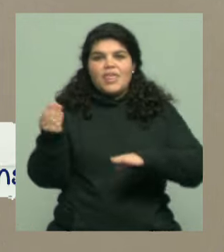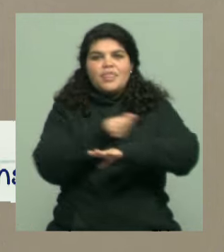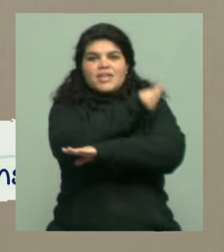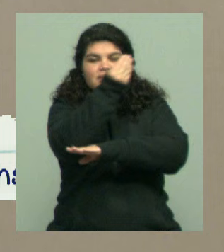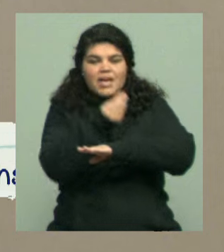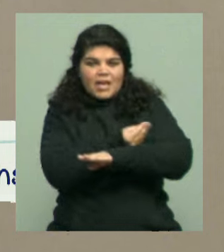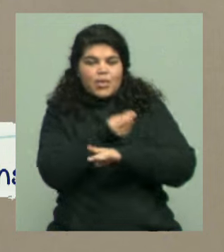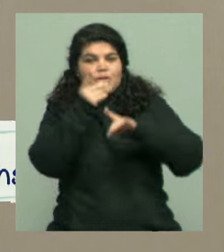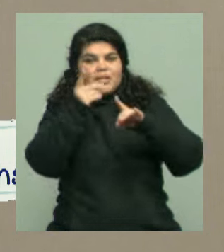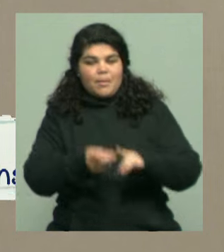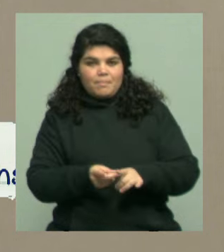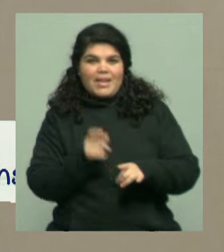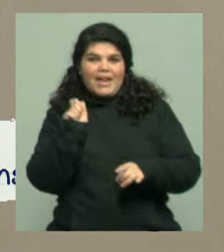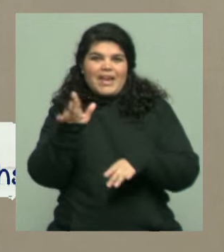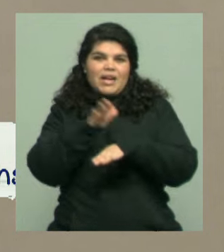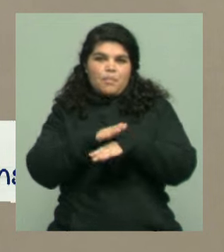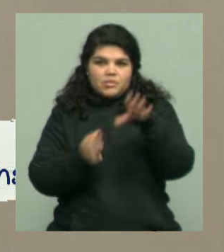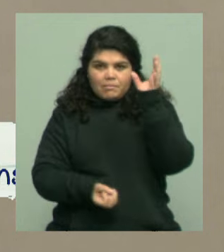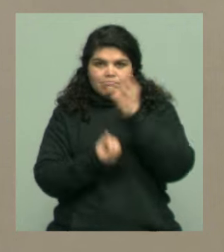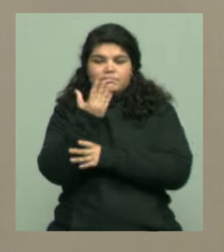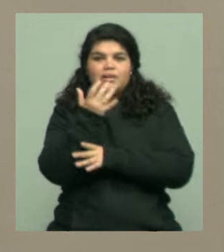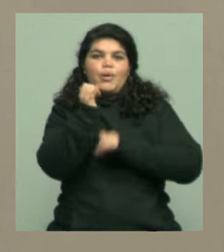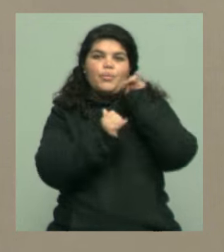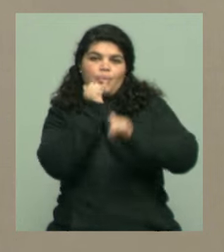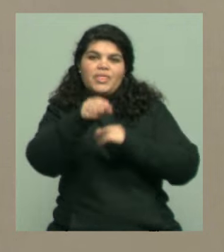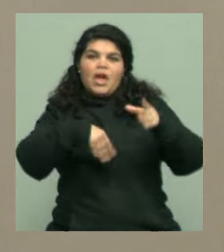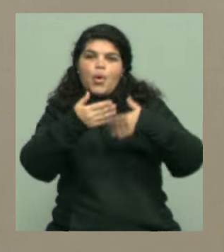de Signum Signum. Bueno, hablándonos de este torneo oficial